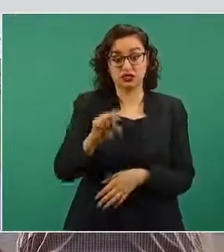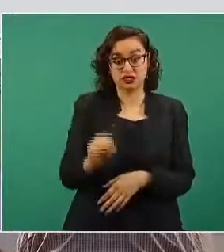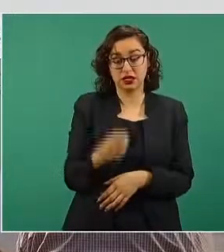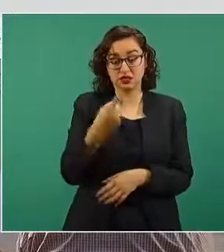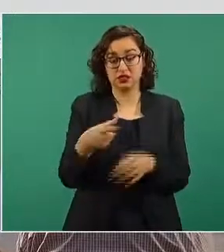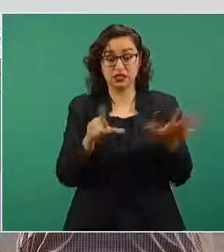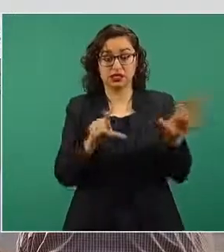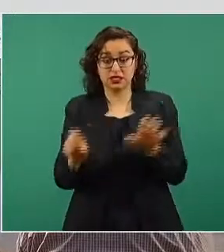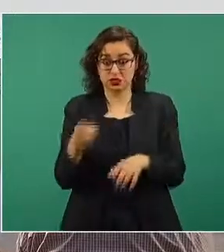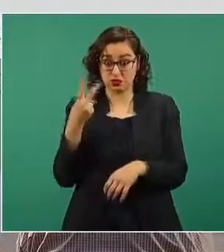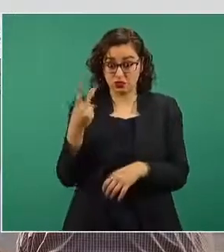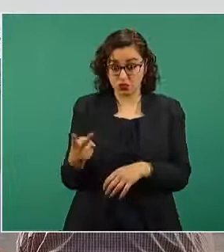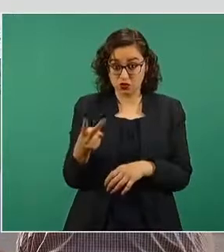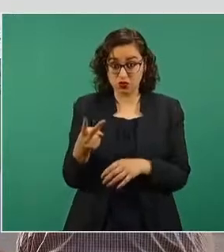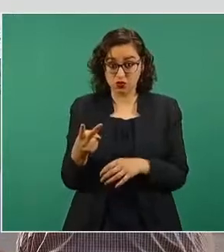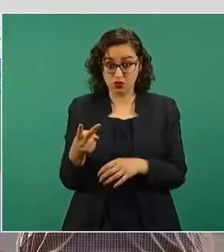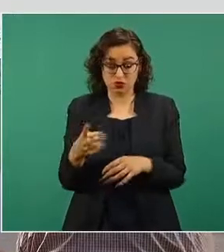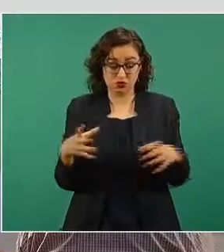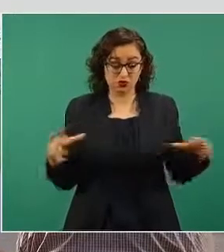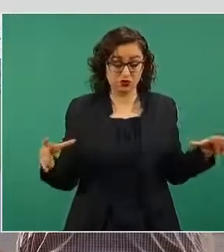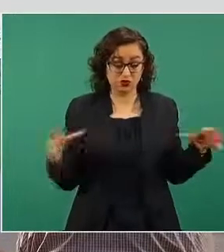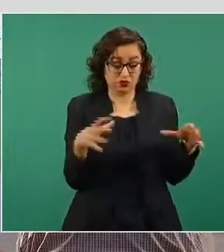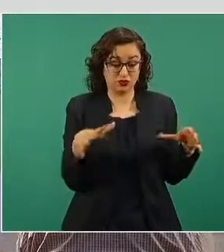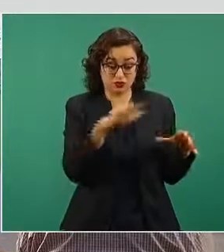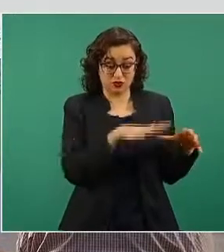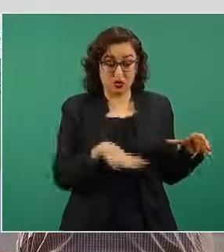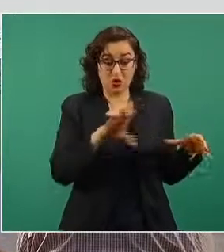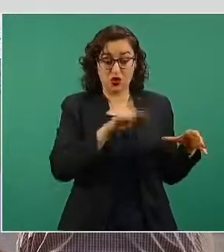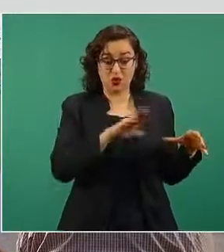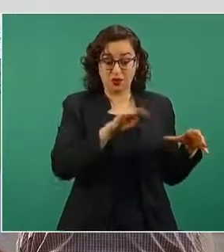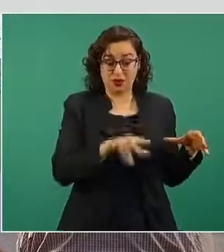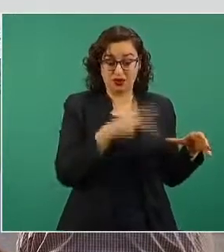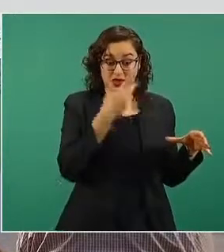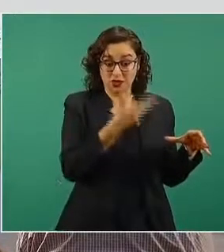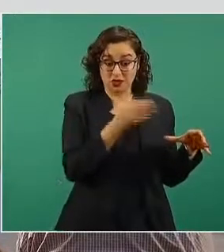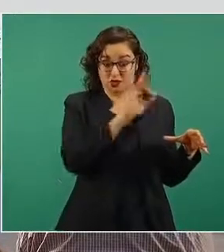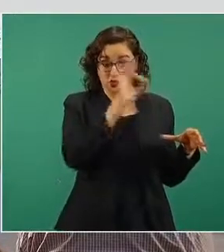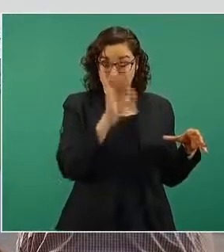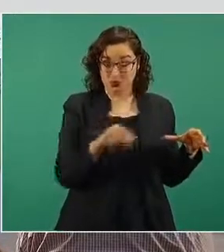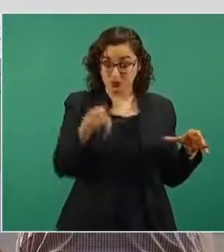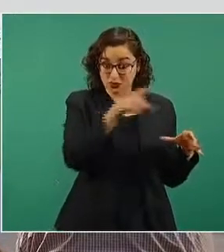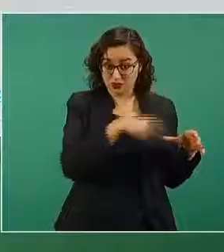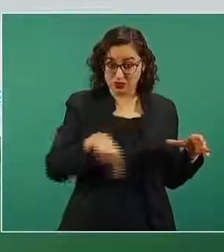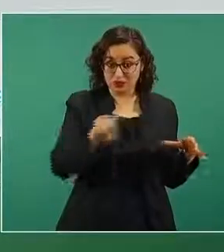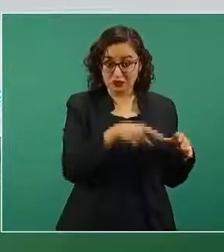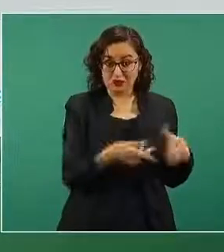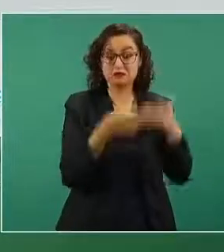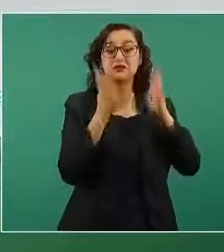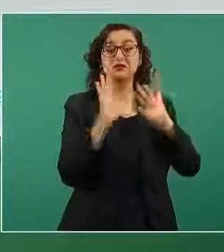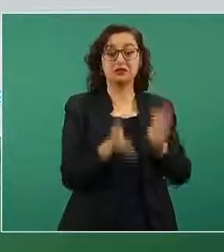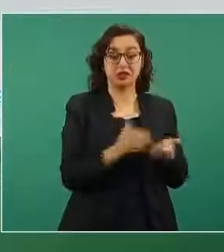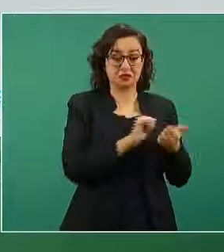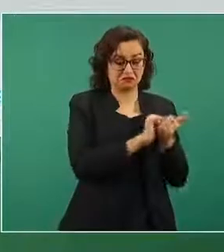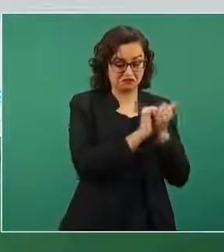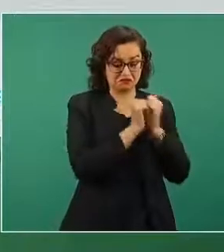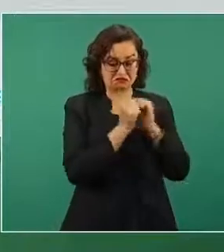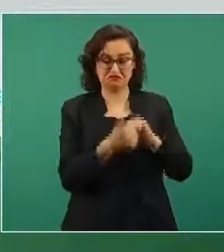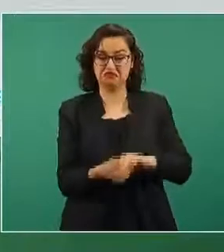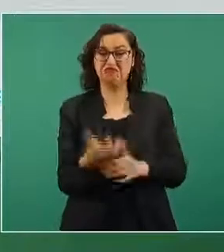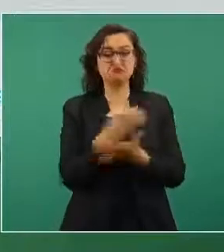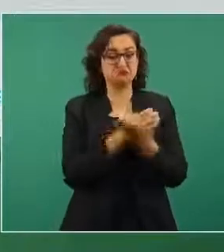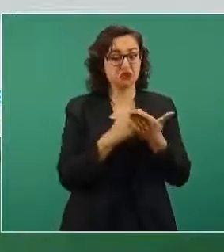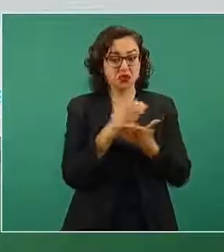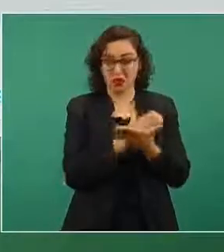2.361.702, la mayoría, 98%, son personas que en su momento ya se